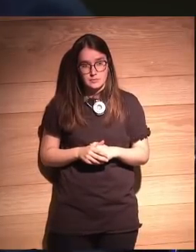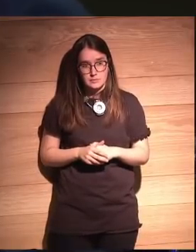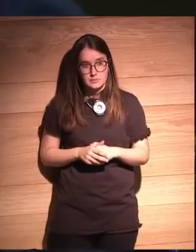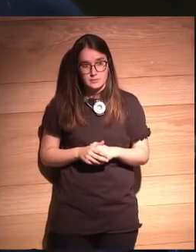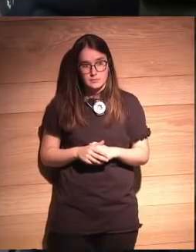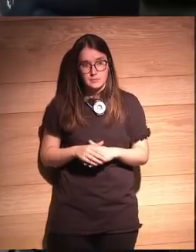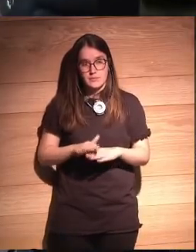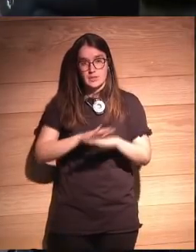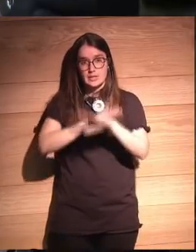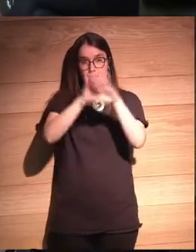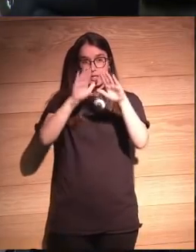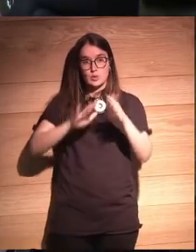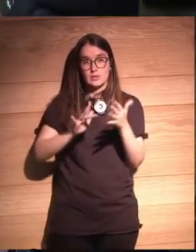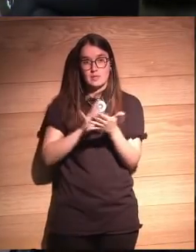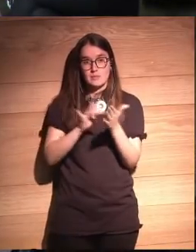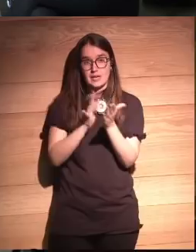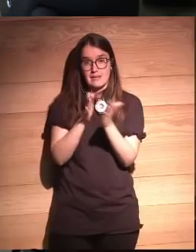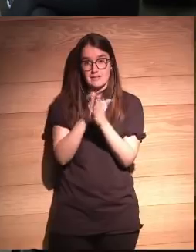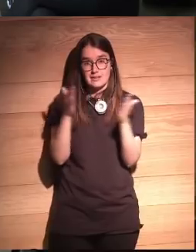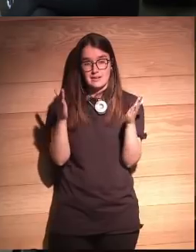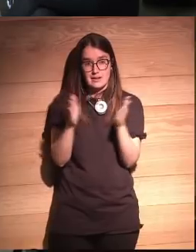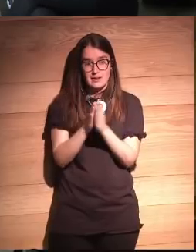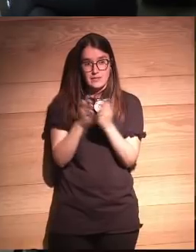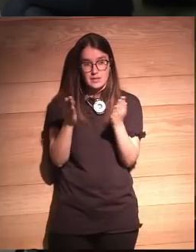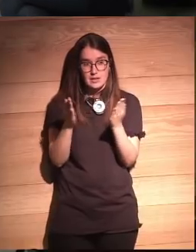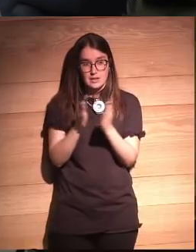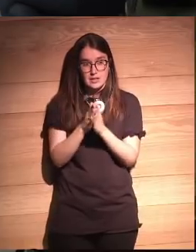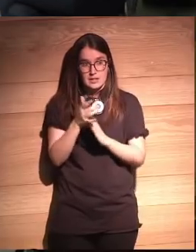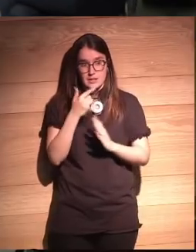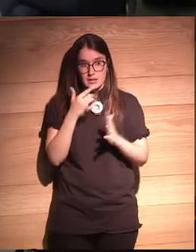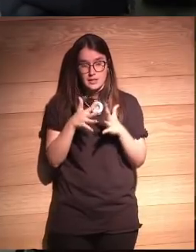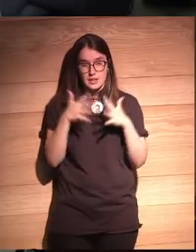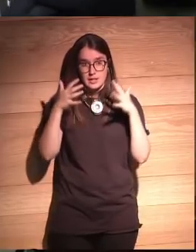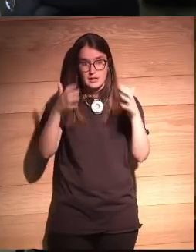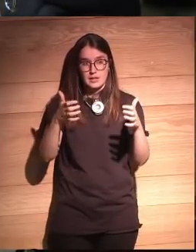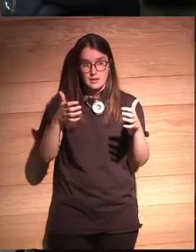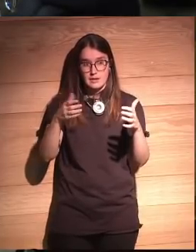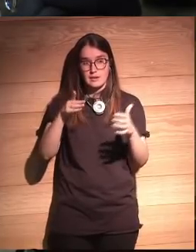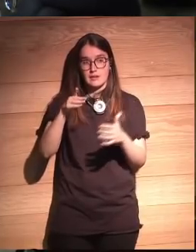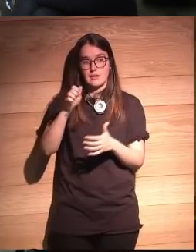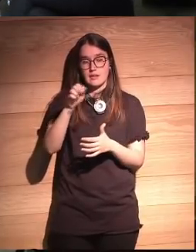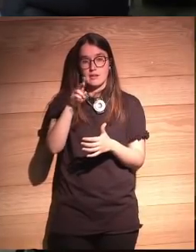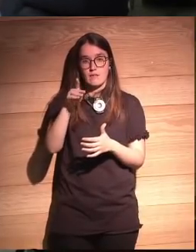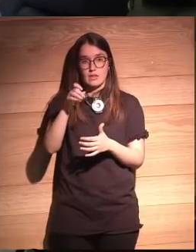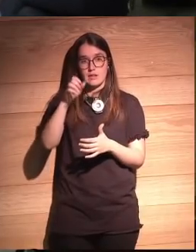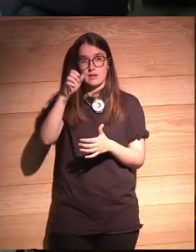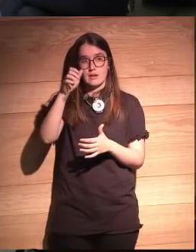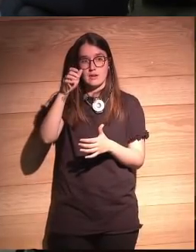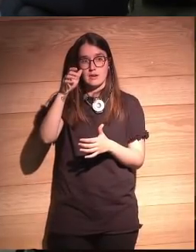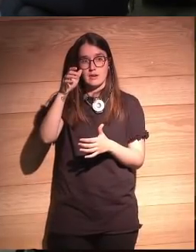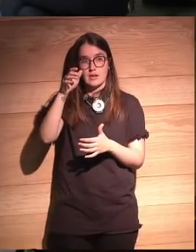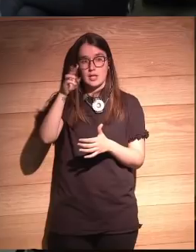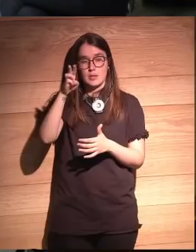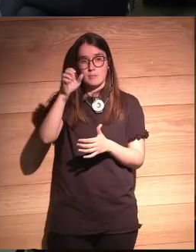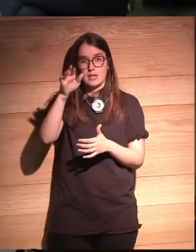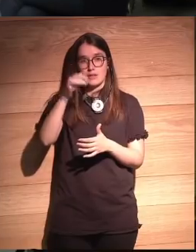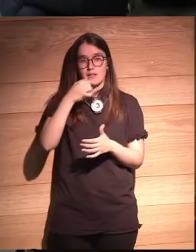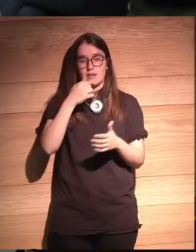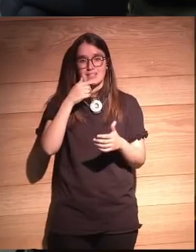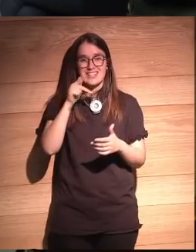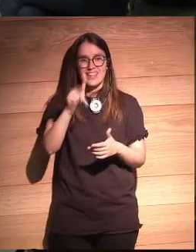En las últimas páginas del libro citan David Maiden y Pete Marcus: si el derecho a la vivienda tiene